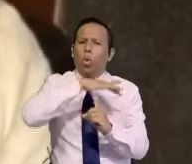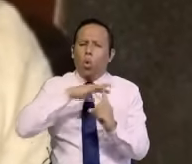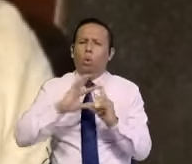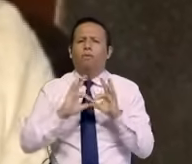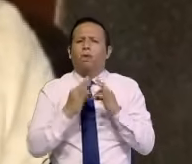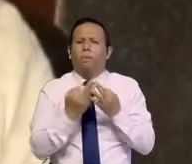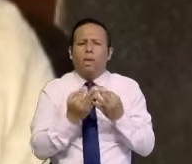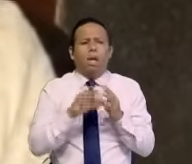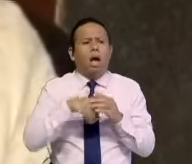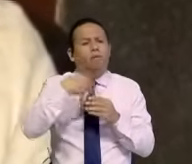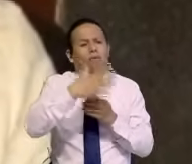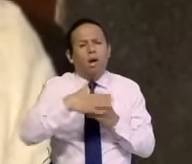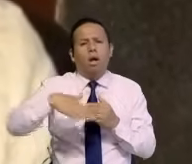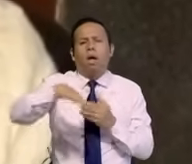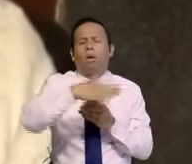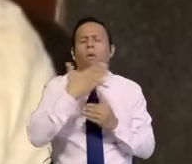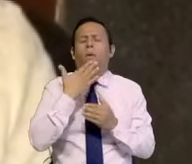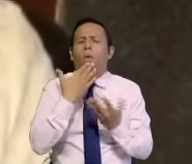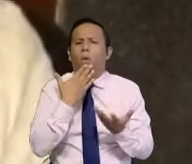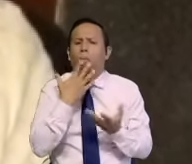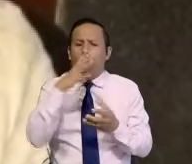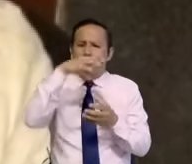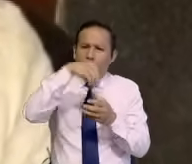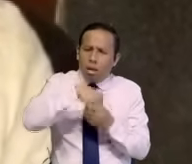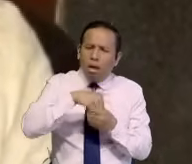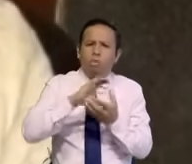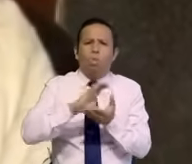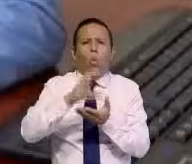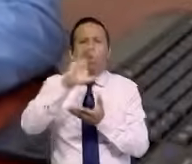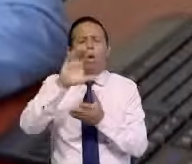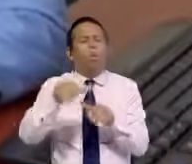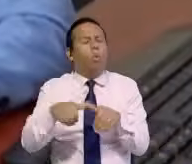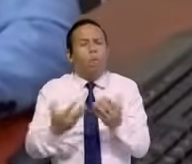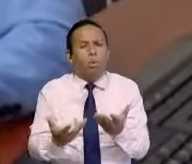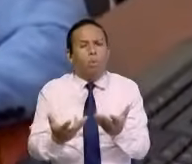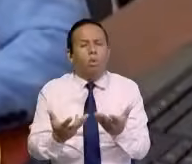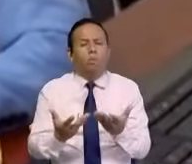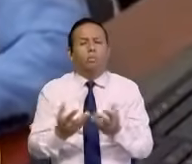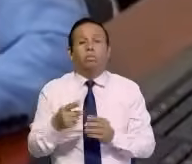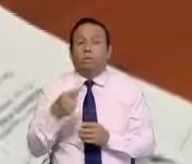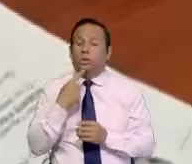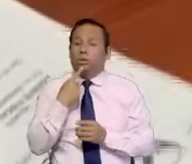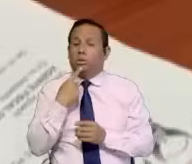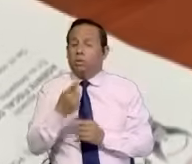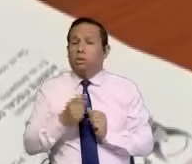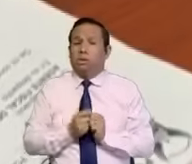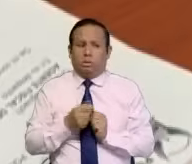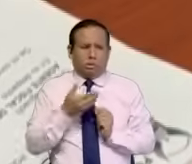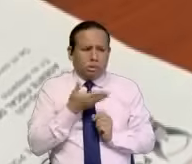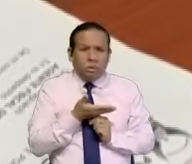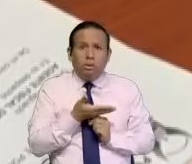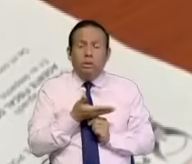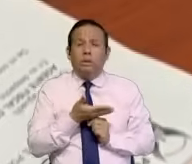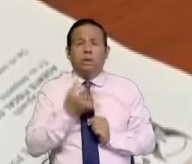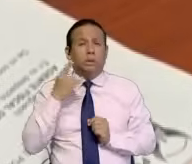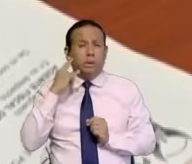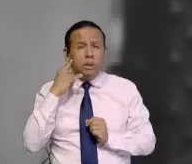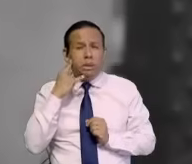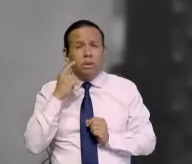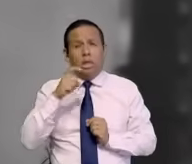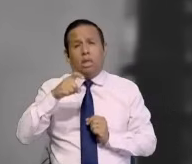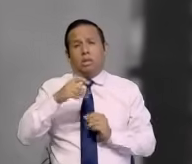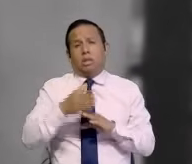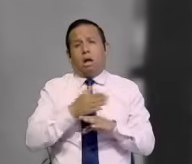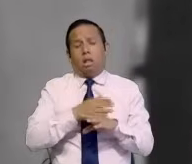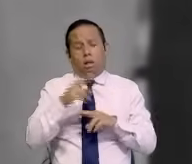entorno familiar, tanto dentro de la institución educativa. Aseveran, además, que este caso debería ser de estudio y que